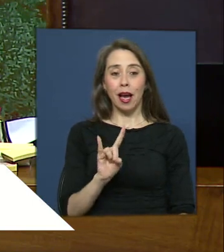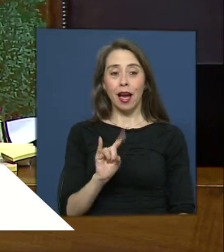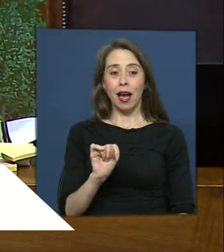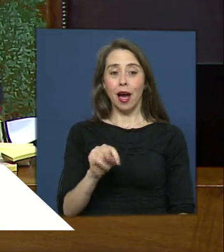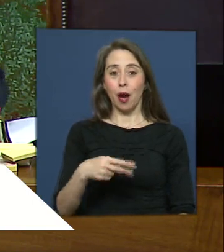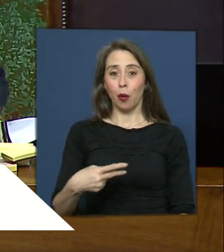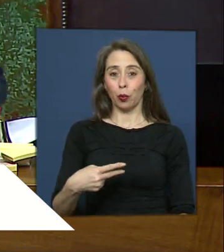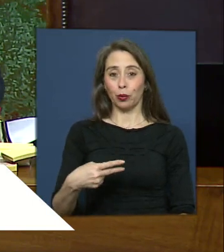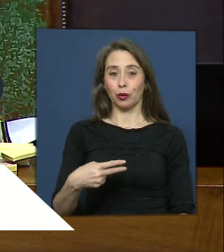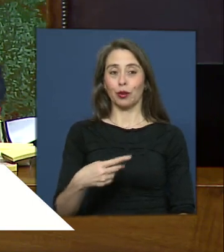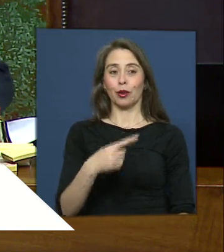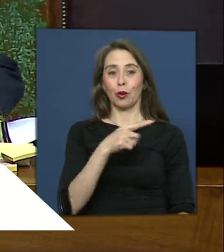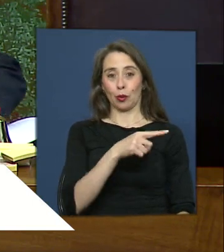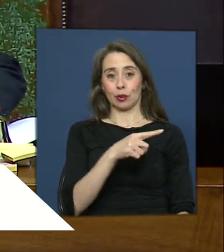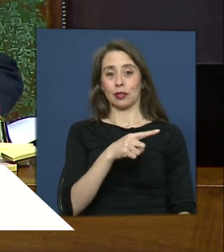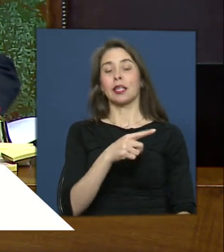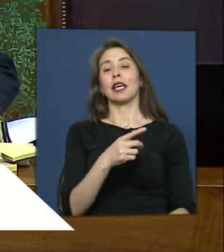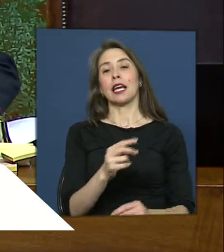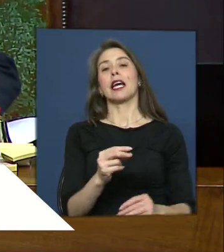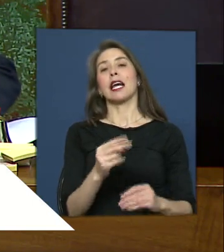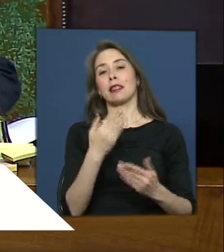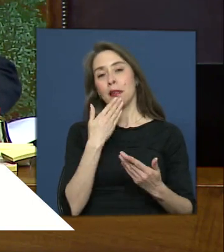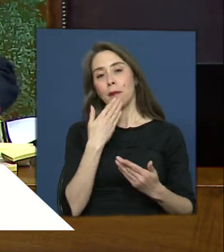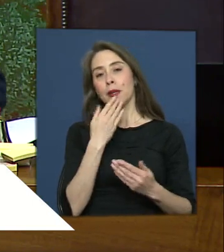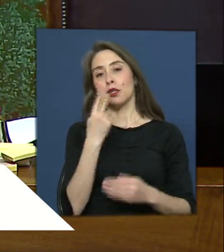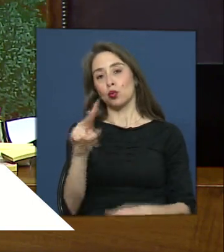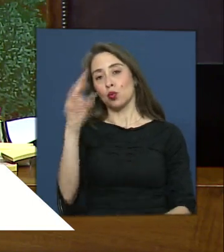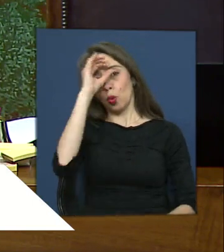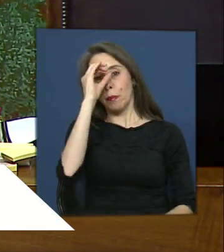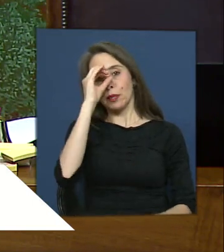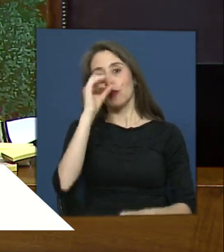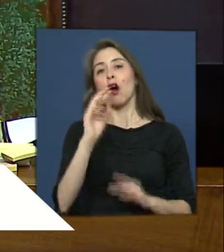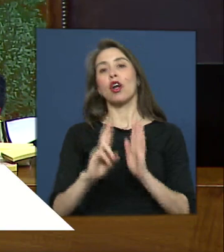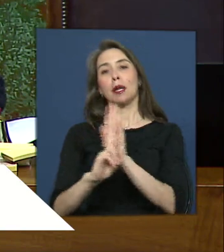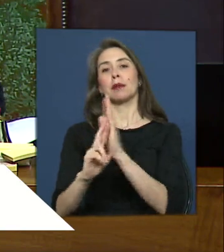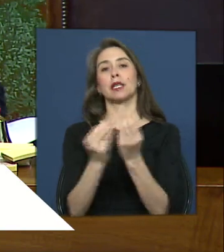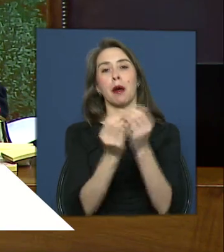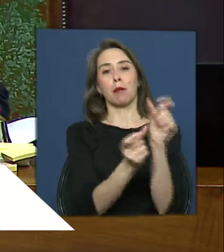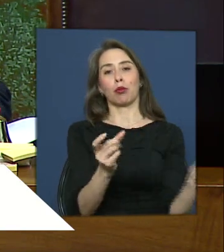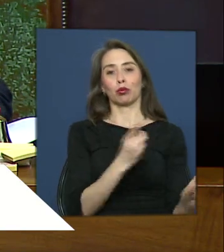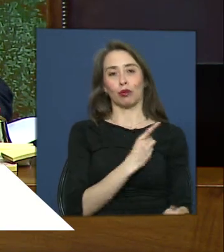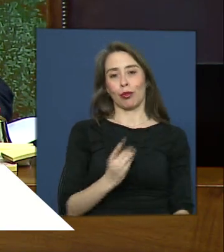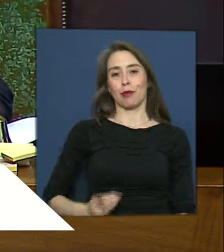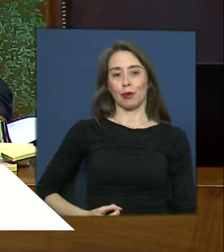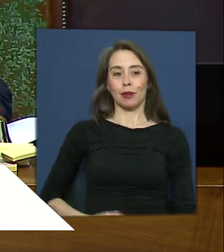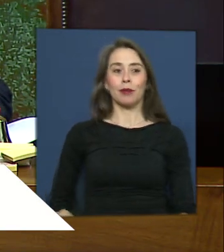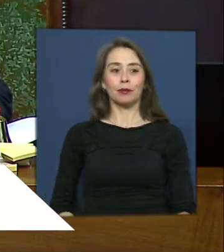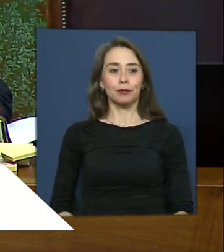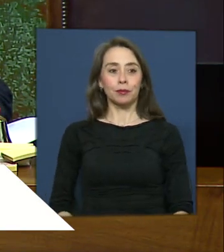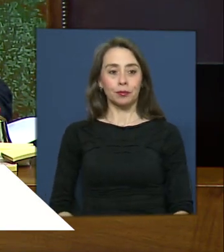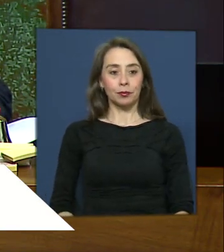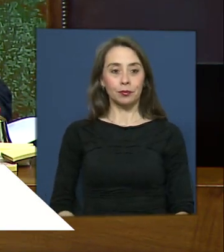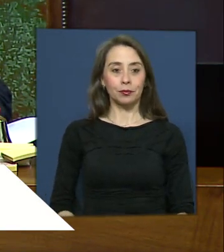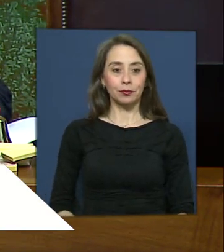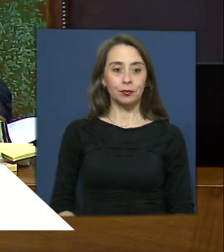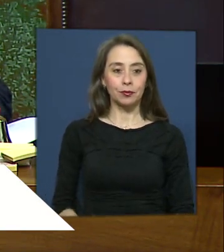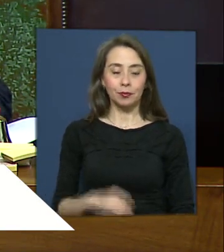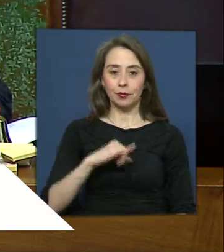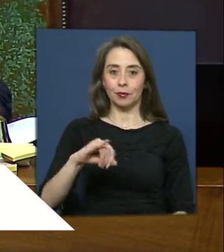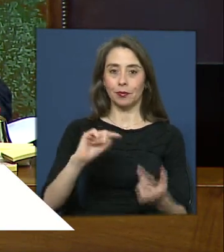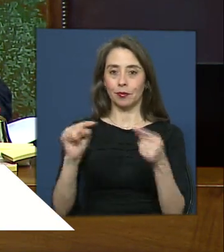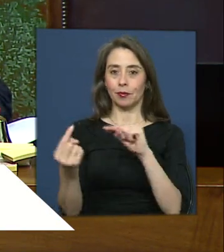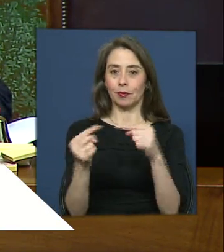Indudablemente que representa a muchos parlamentarios su opinión. No está en duda aquello. Continuando con el